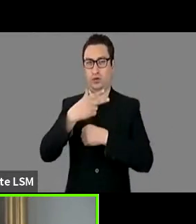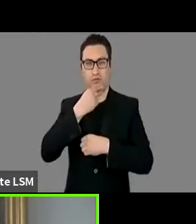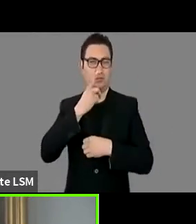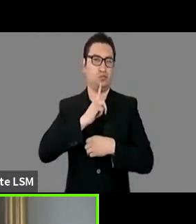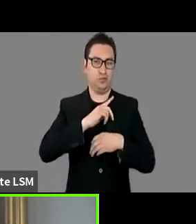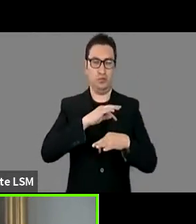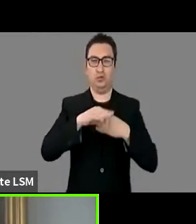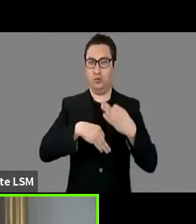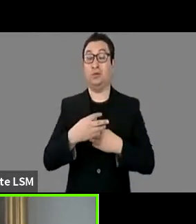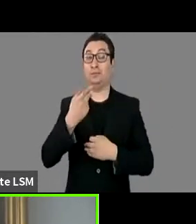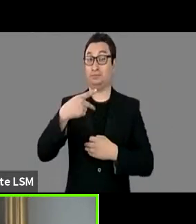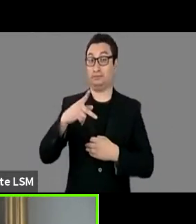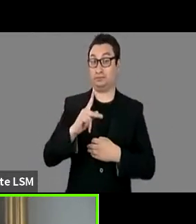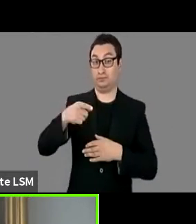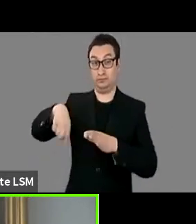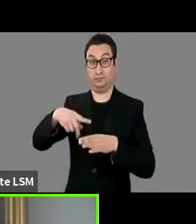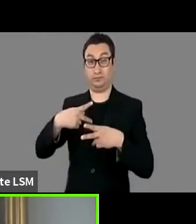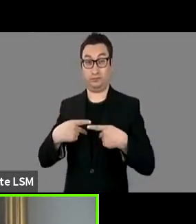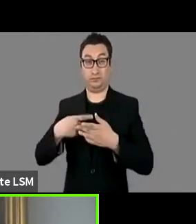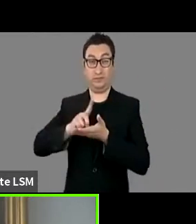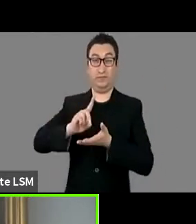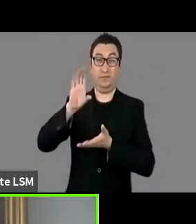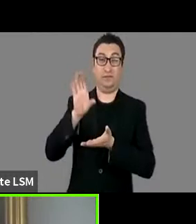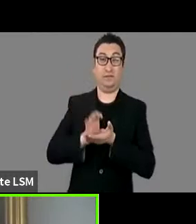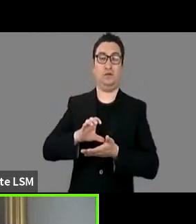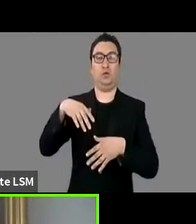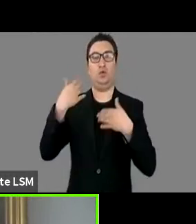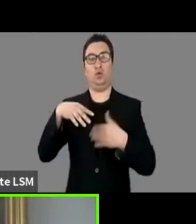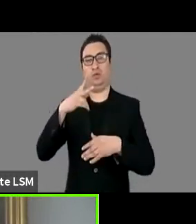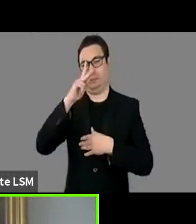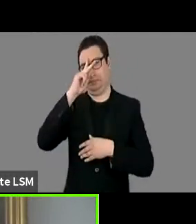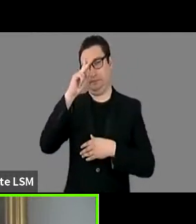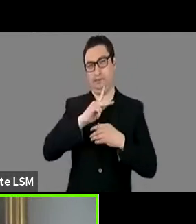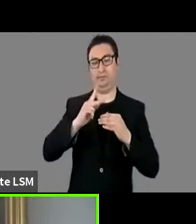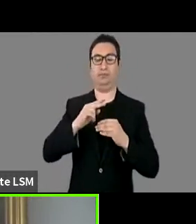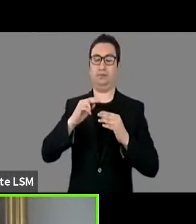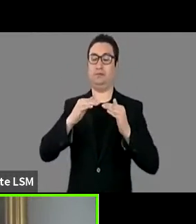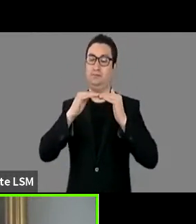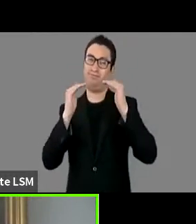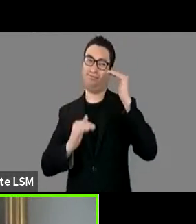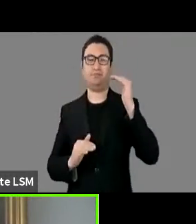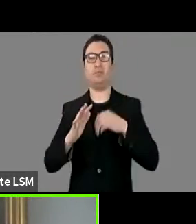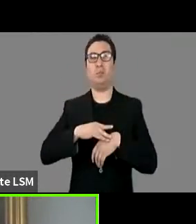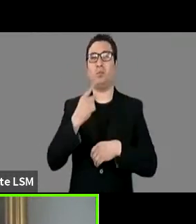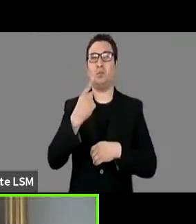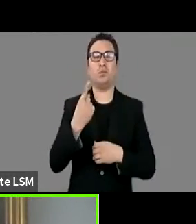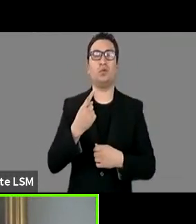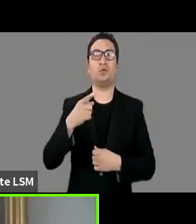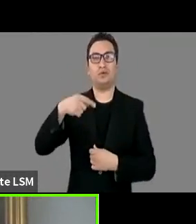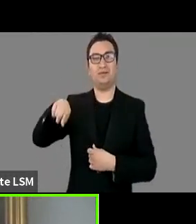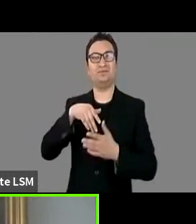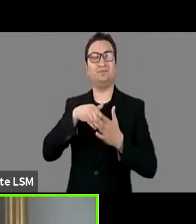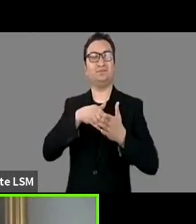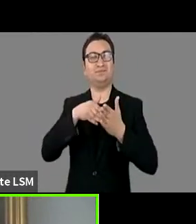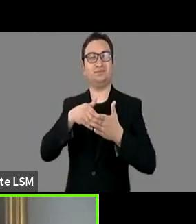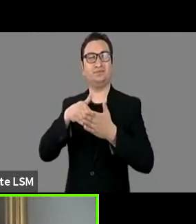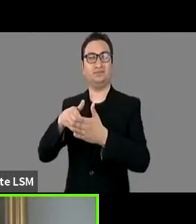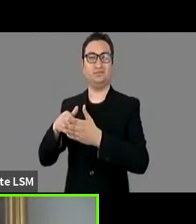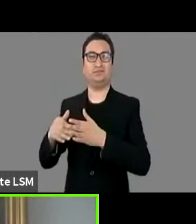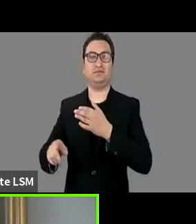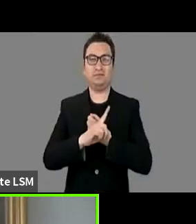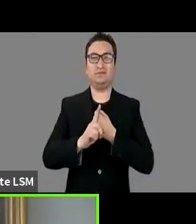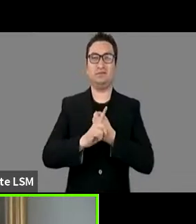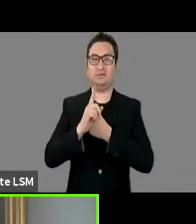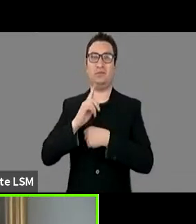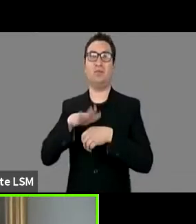discapacidad se ven impactadas de manera desproporcional debido a todas las barreras que se reproducen en la respuesta del COVID. A